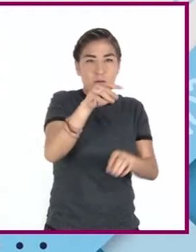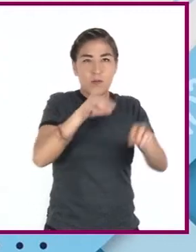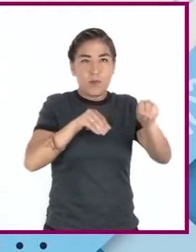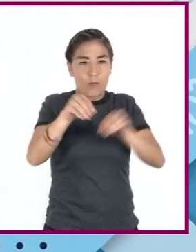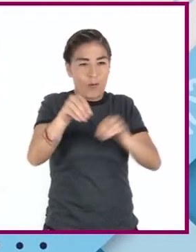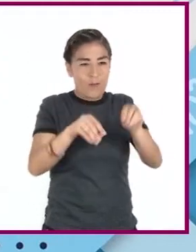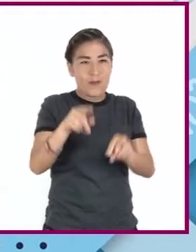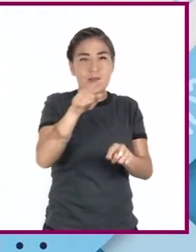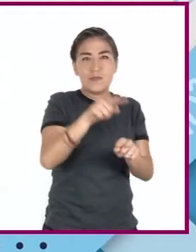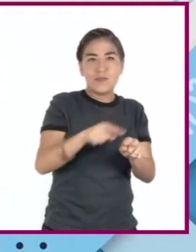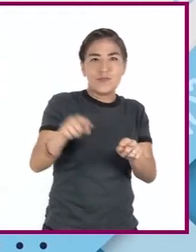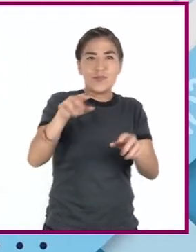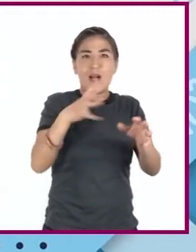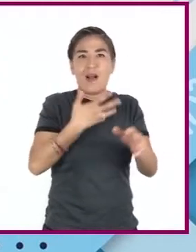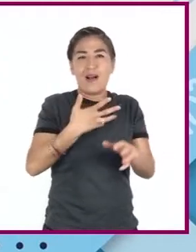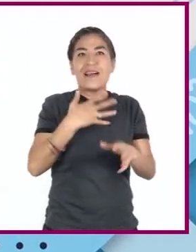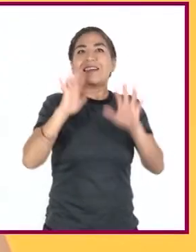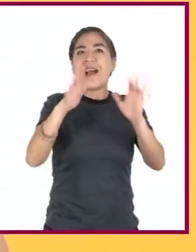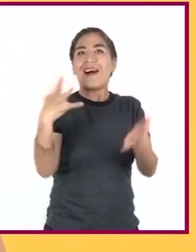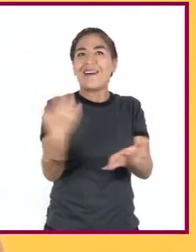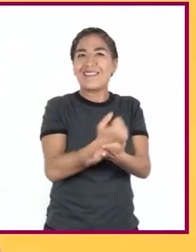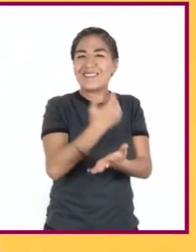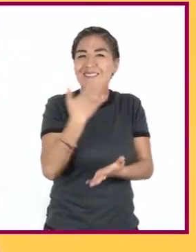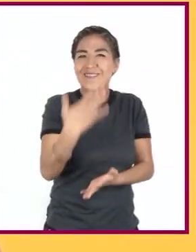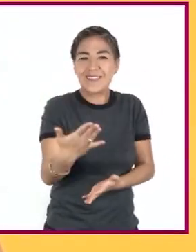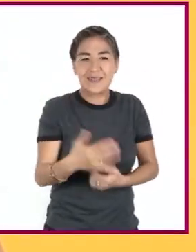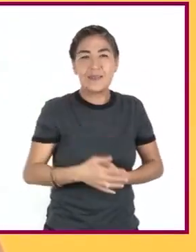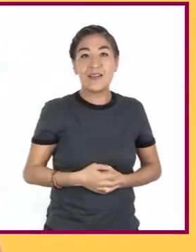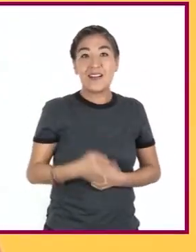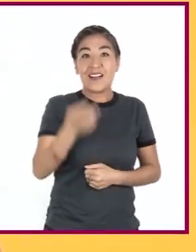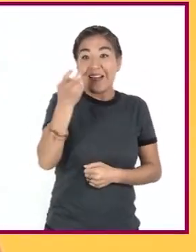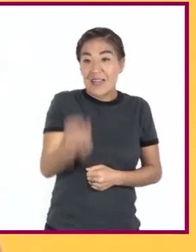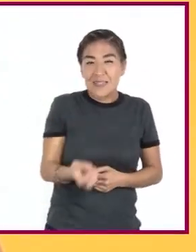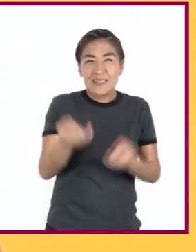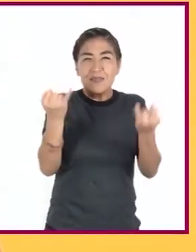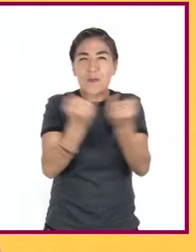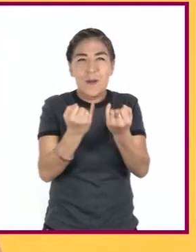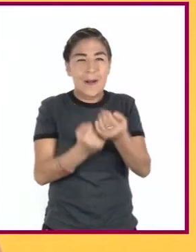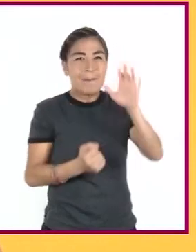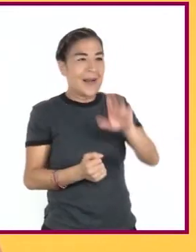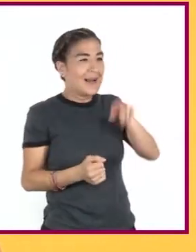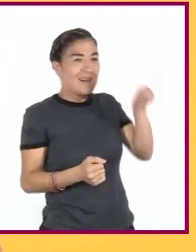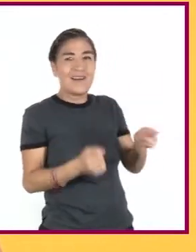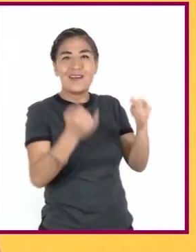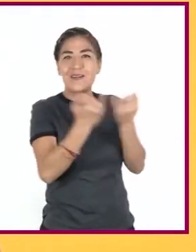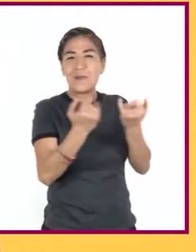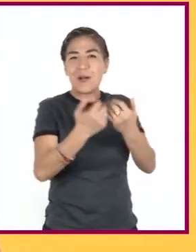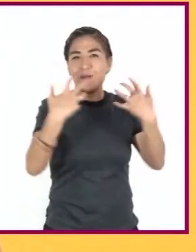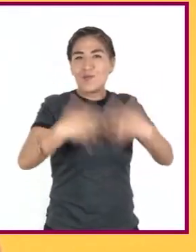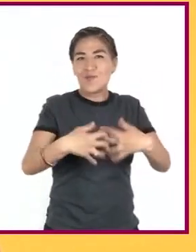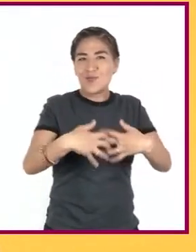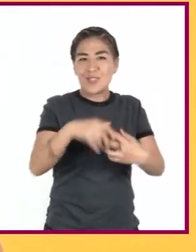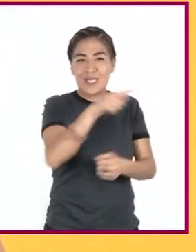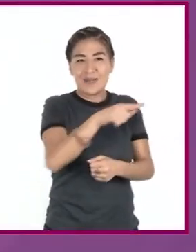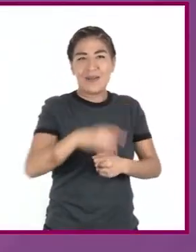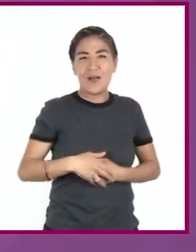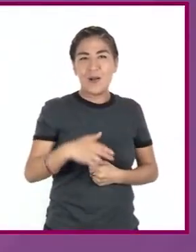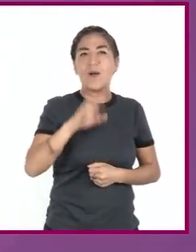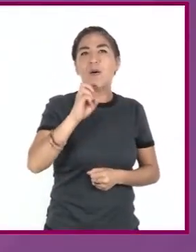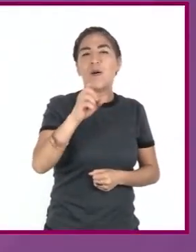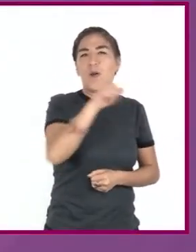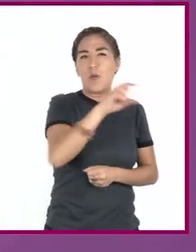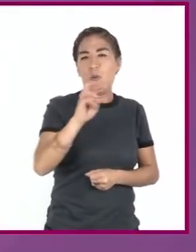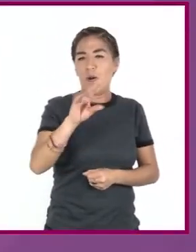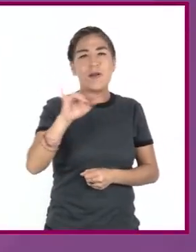imán. Lo había logrado. ¿Y ese era el mismo prototipo de motor que tenía Wollaston?